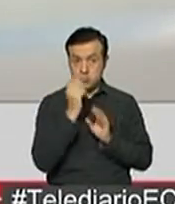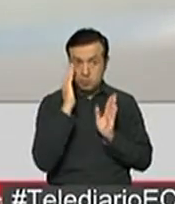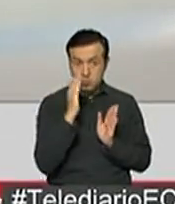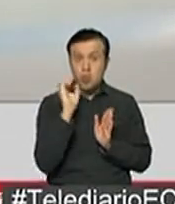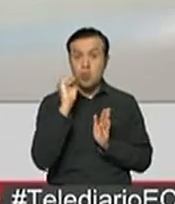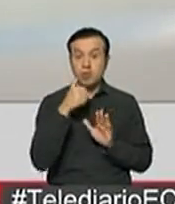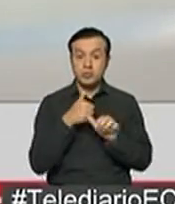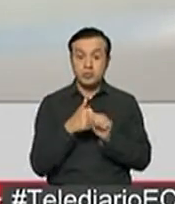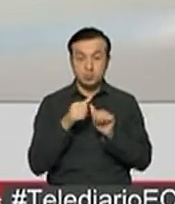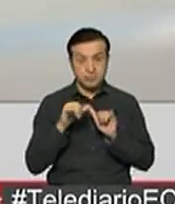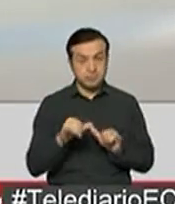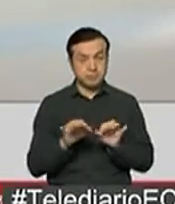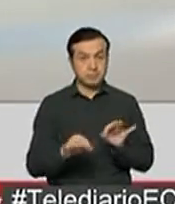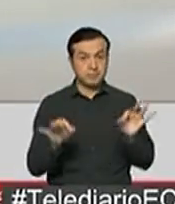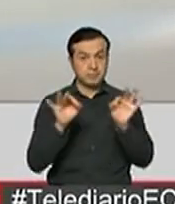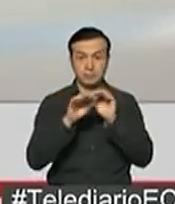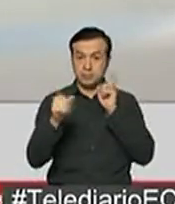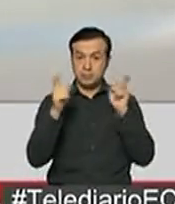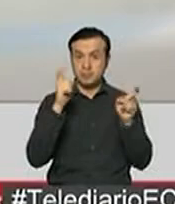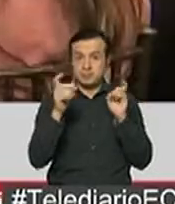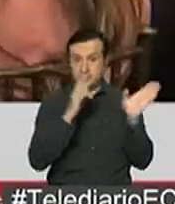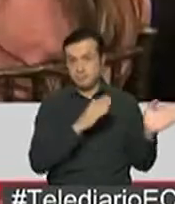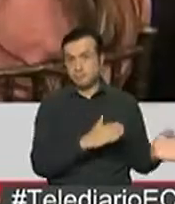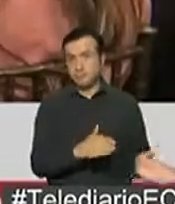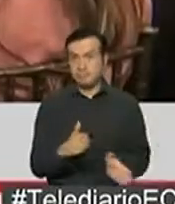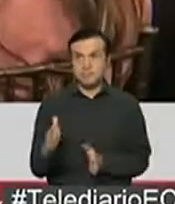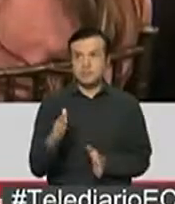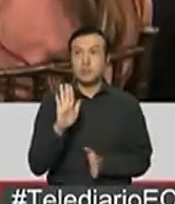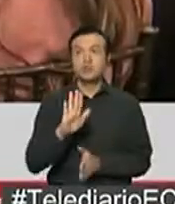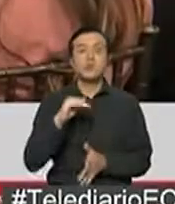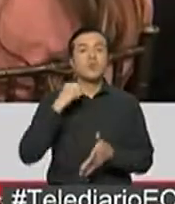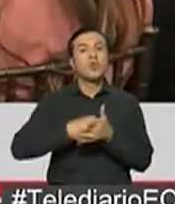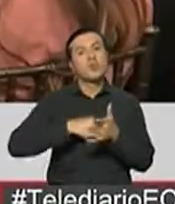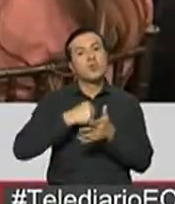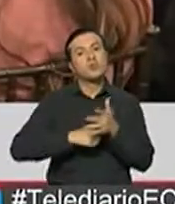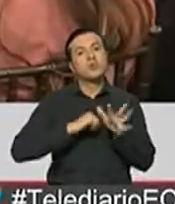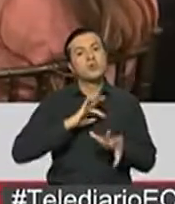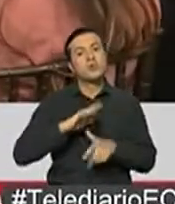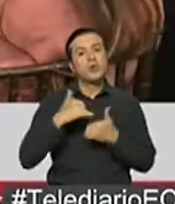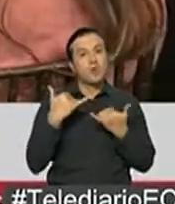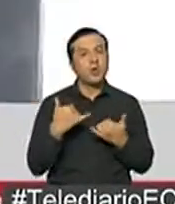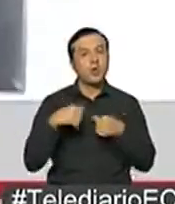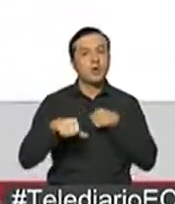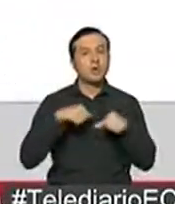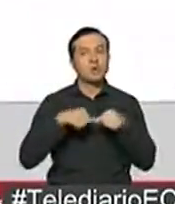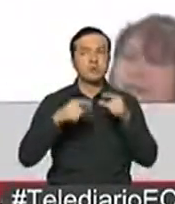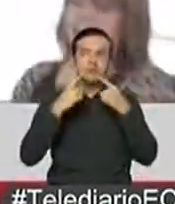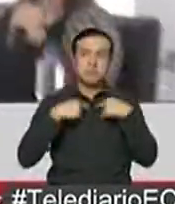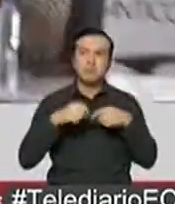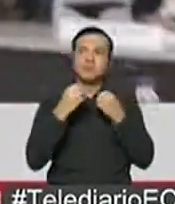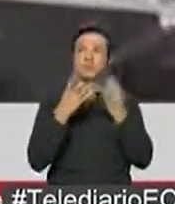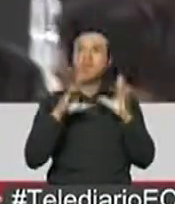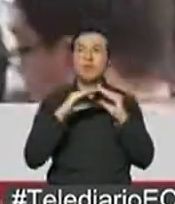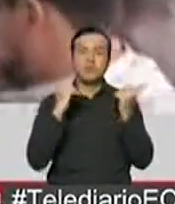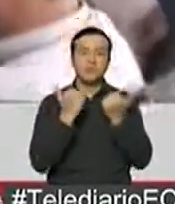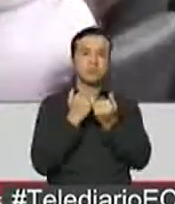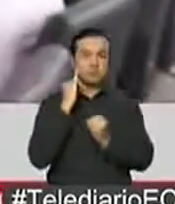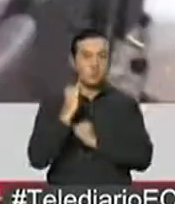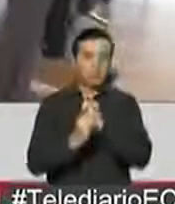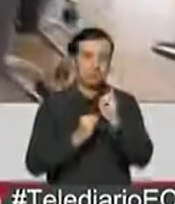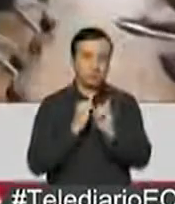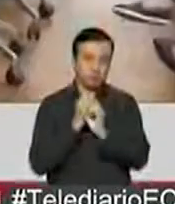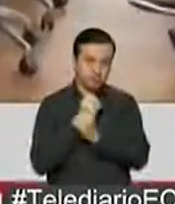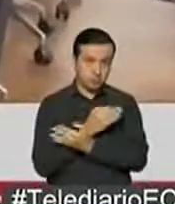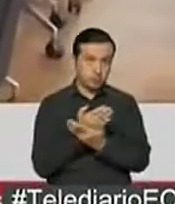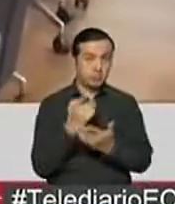hacerle seguimiento que buena parte del control que nosotros realizamos en su lucha contra la corrupción en la actual administración además anunció una comisión de expertos internacionales